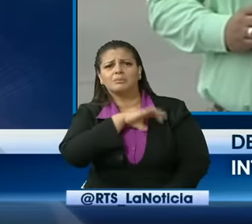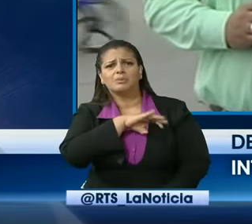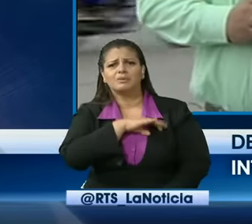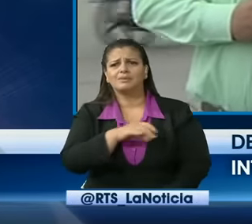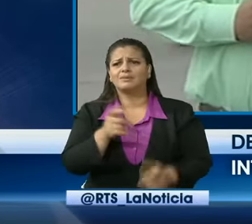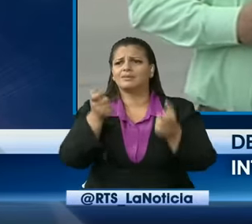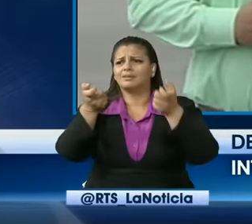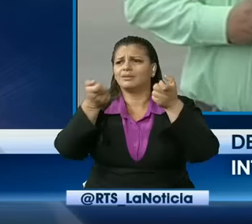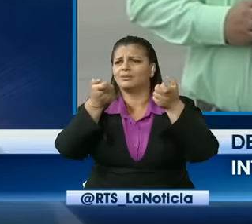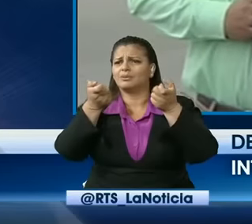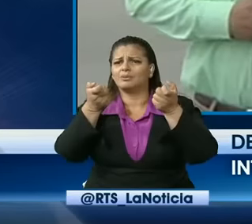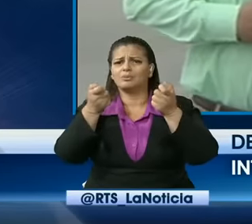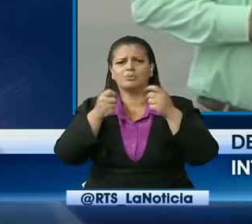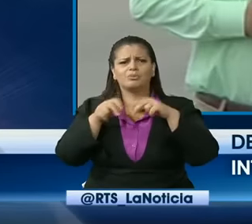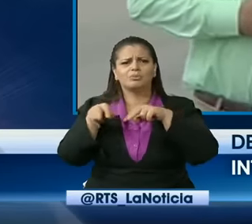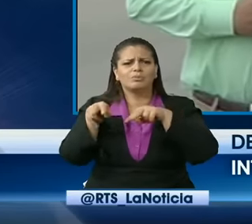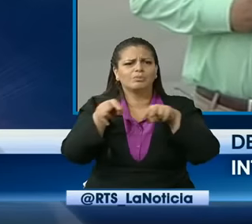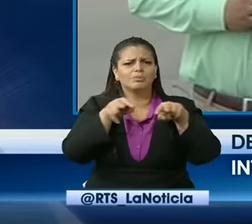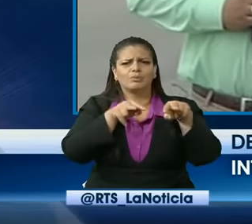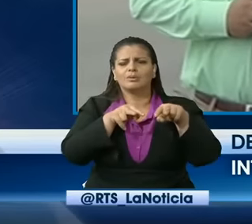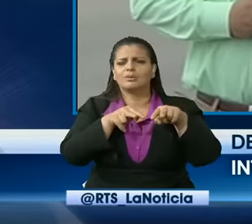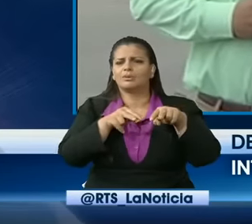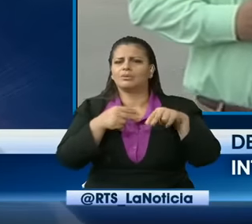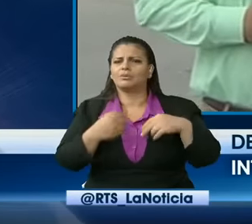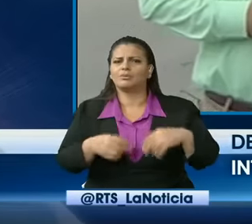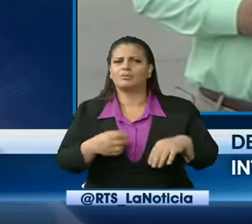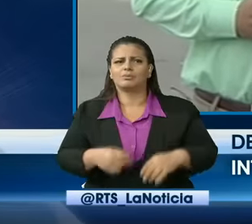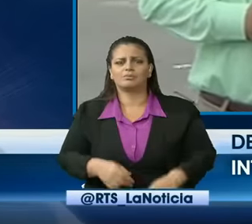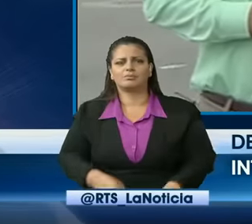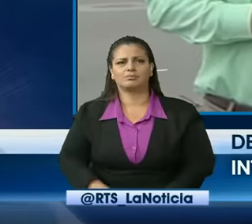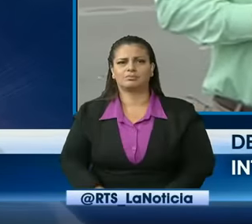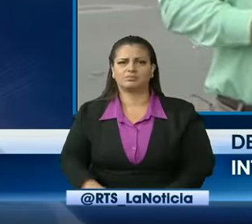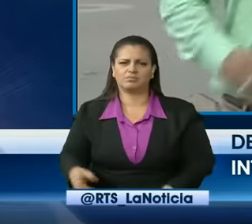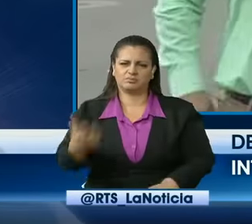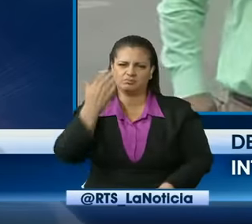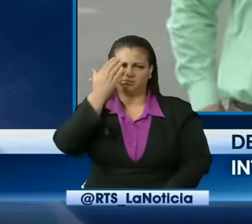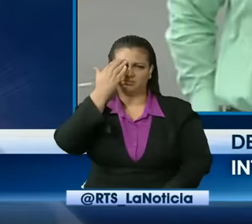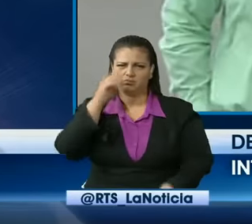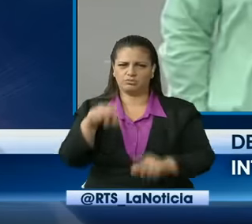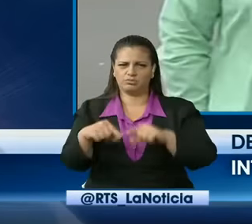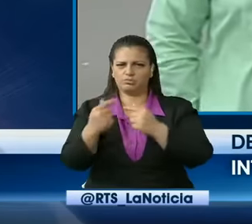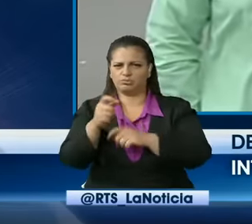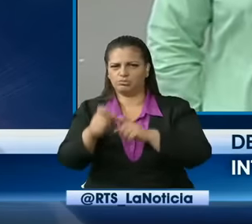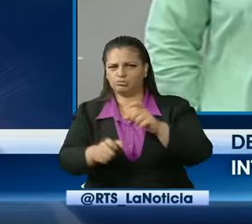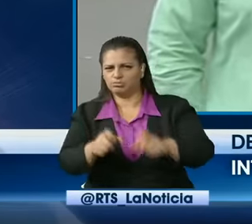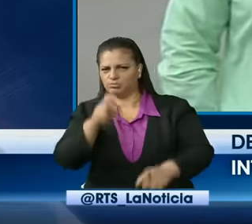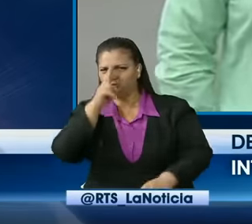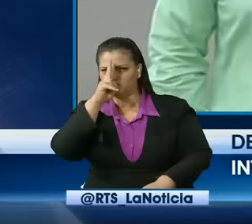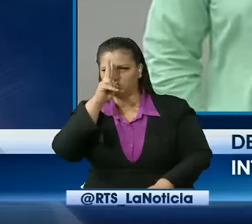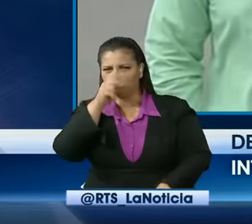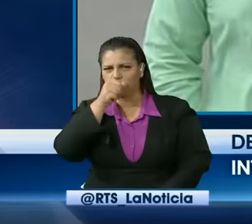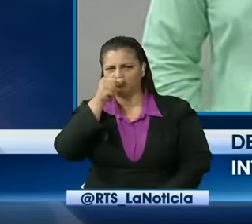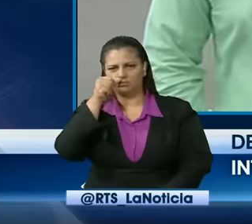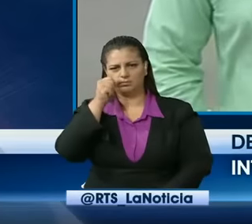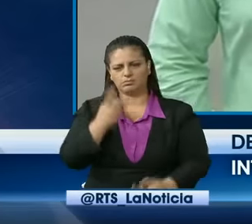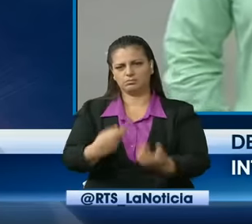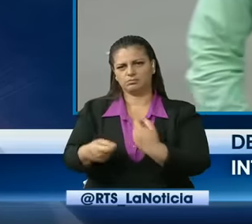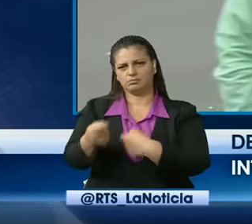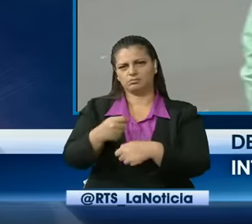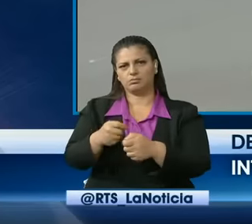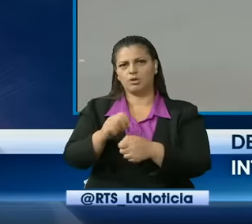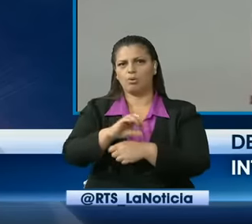concluir en tratar de reducir al máximo las posibles bandas delictivas que estarían ancladas aquí. Claro que sí, Enrique, confiamos